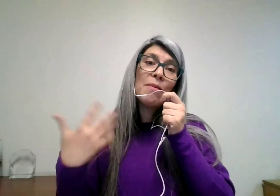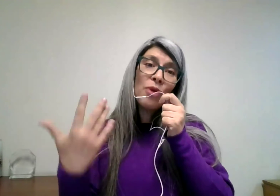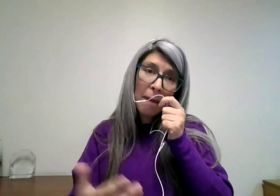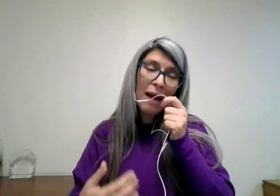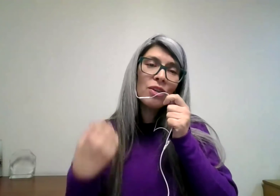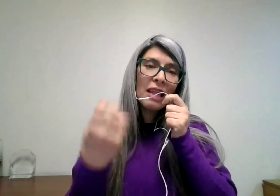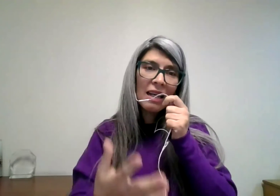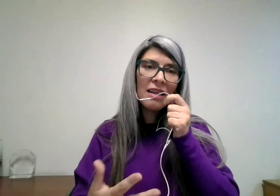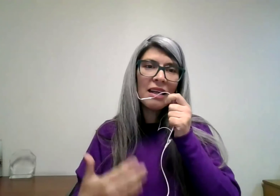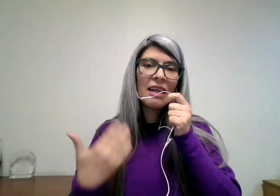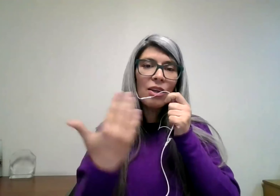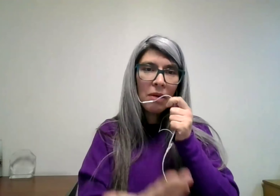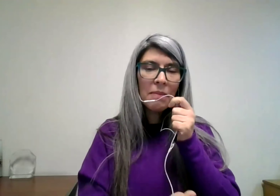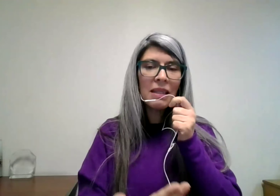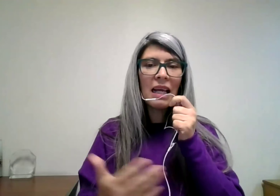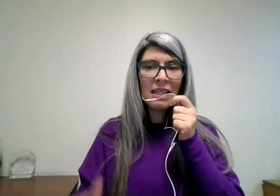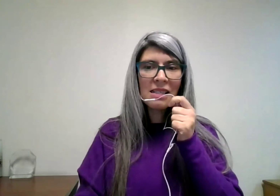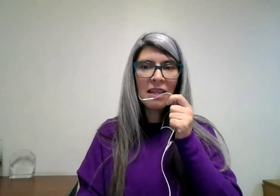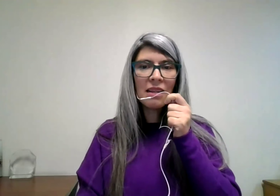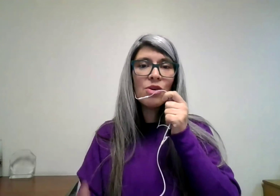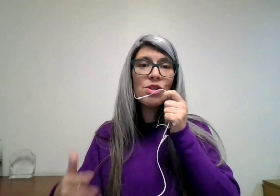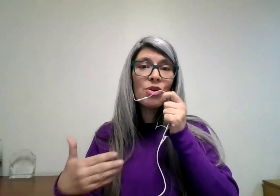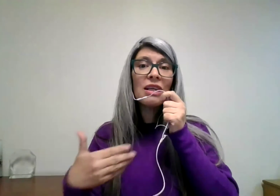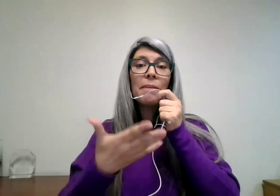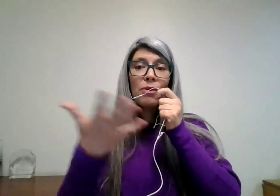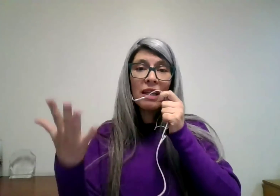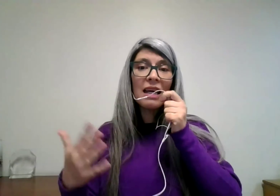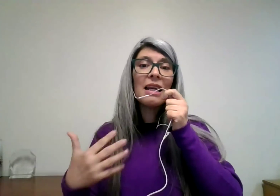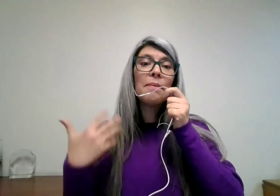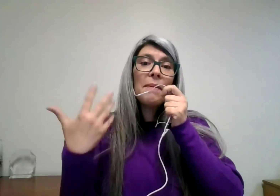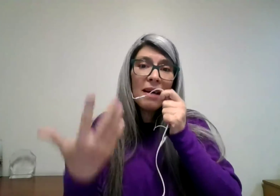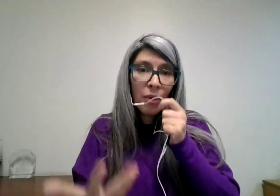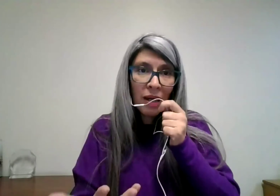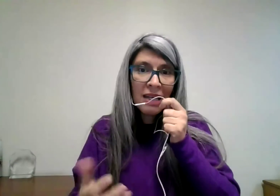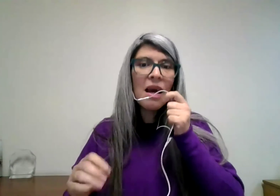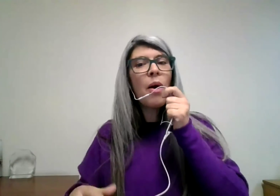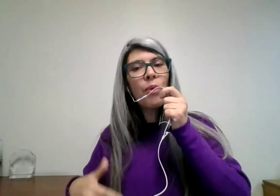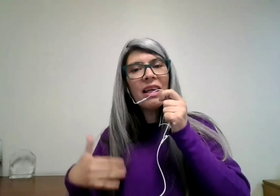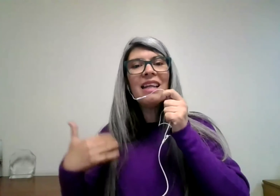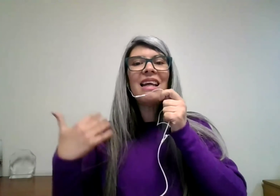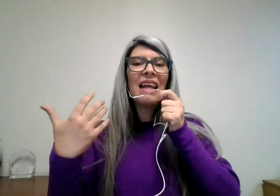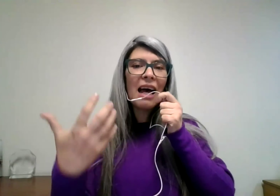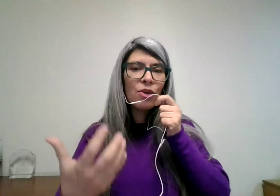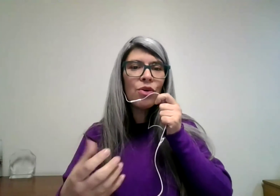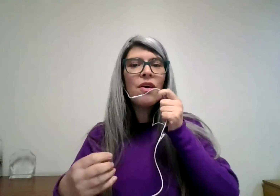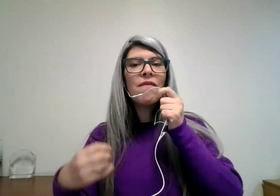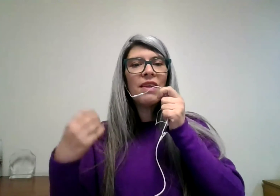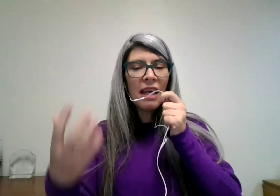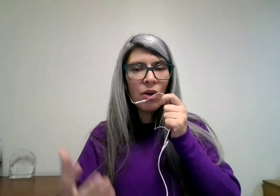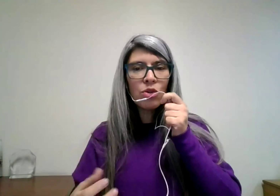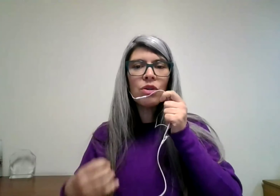y esperamos además contar y ir generando más material en ese sentido, sino que también ustedes en las mismas escuelas pueden ir